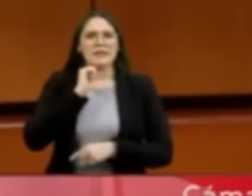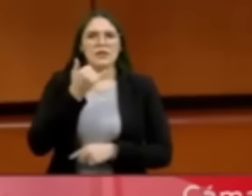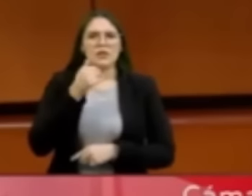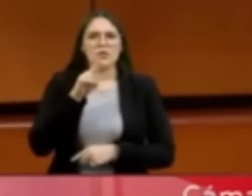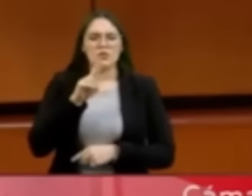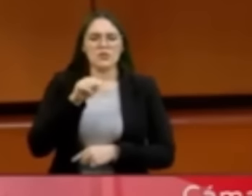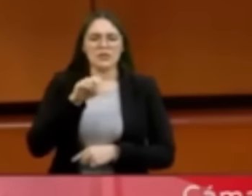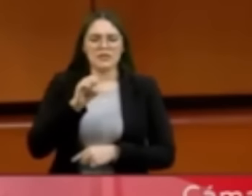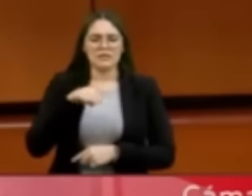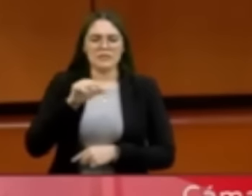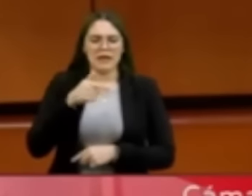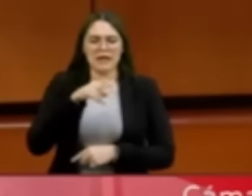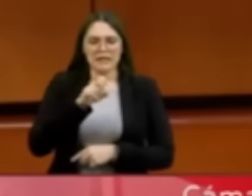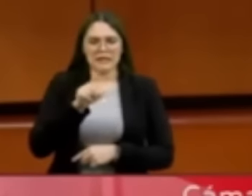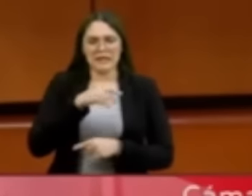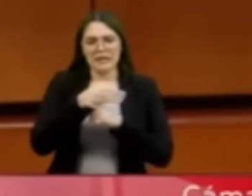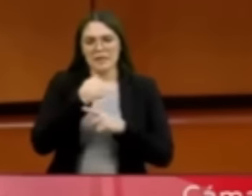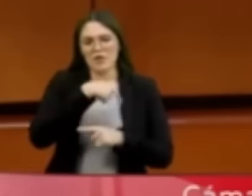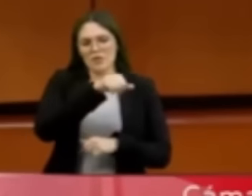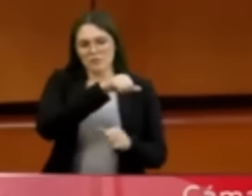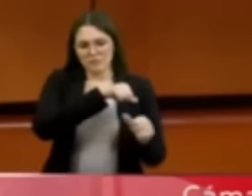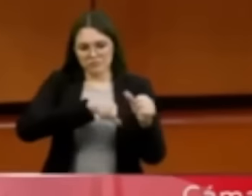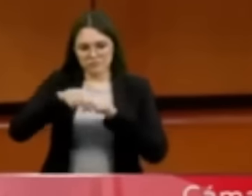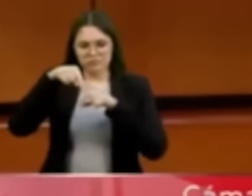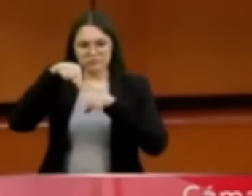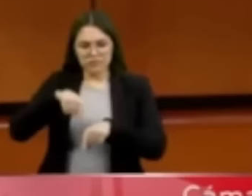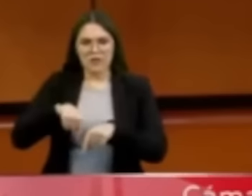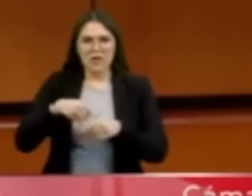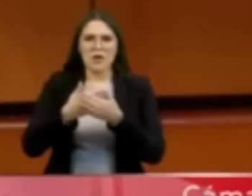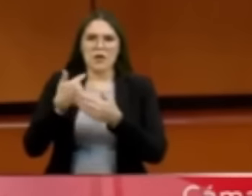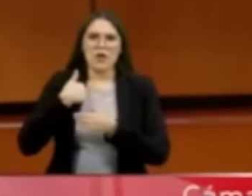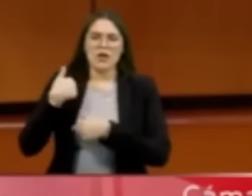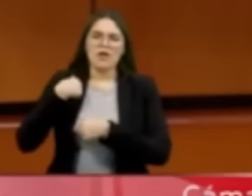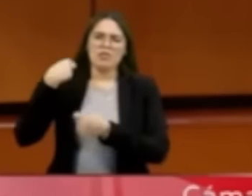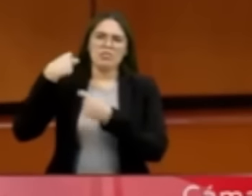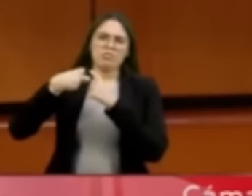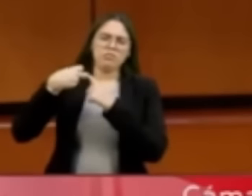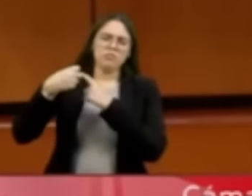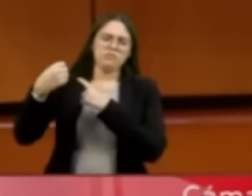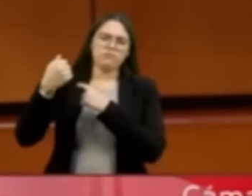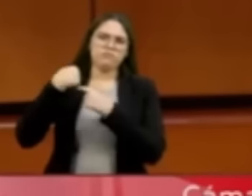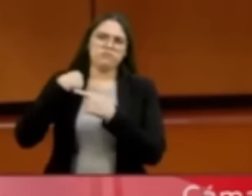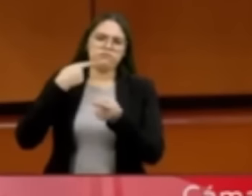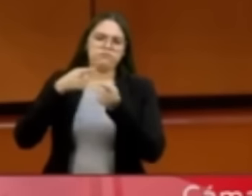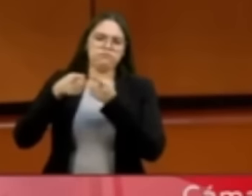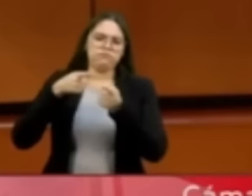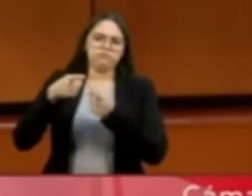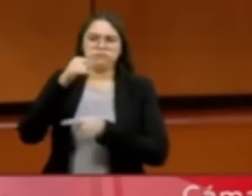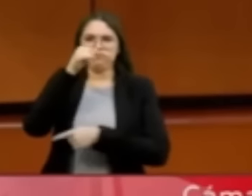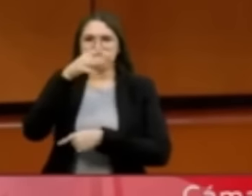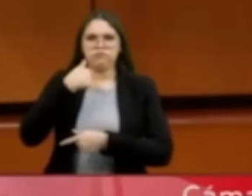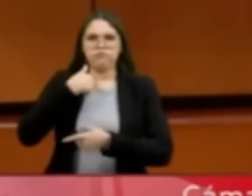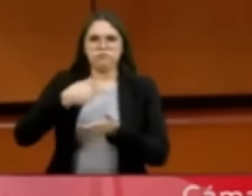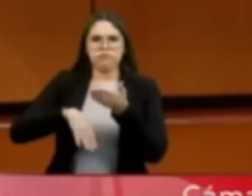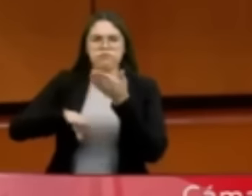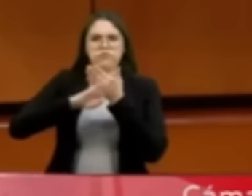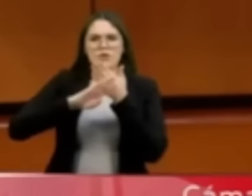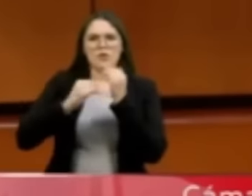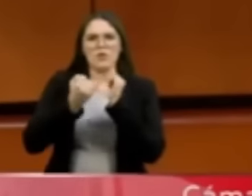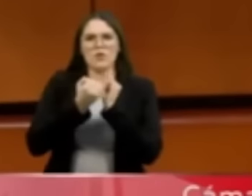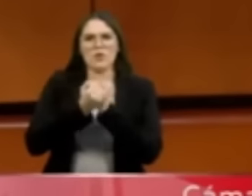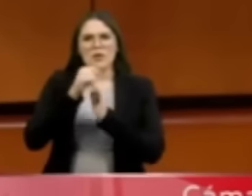y he pedido el uso de la palabra porque se le aludió y se le agredió. Se le aludió y se le agredió por Marco Cortés.